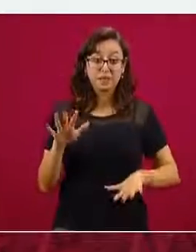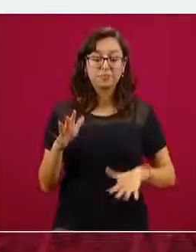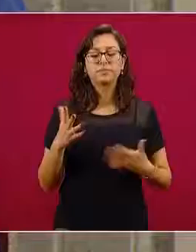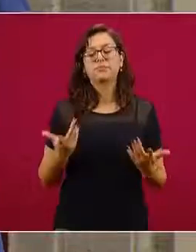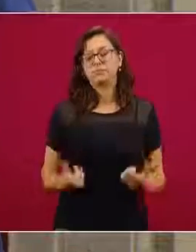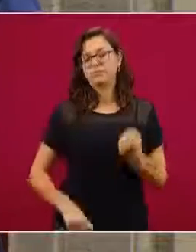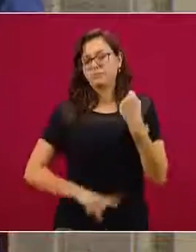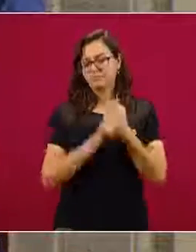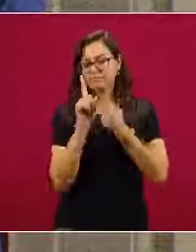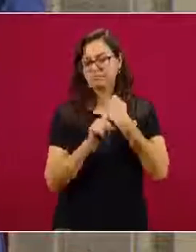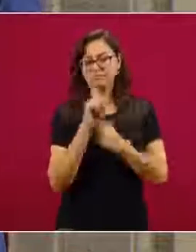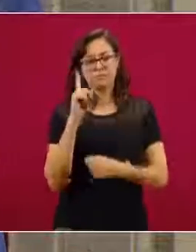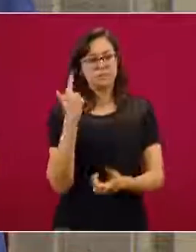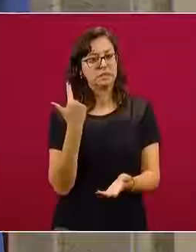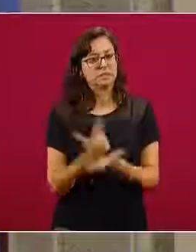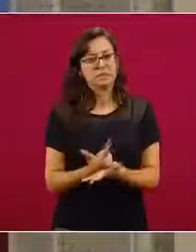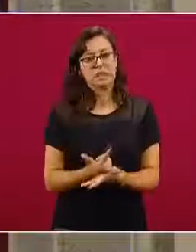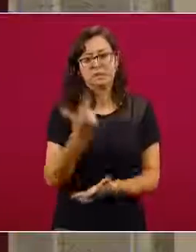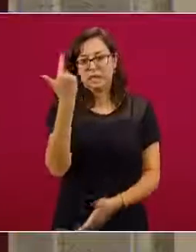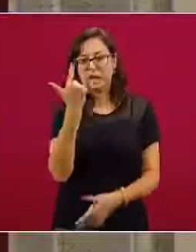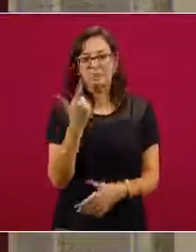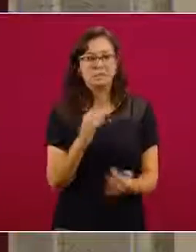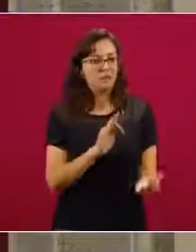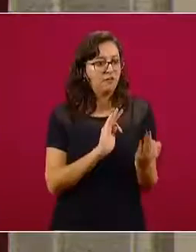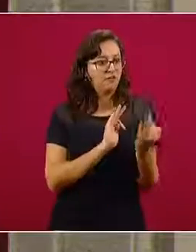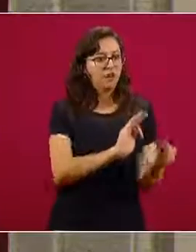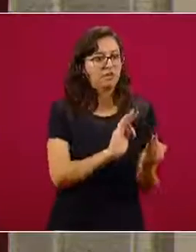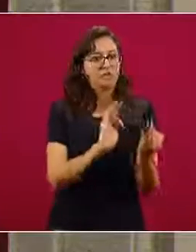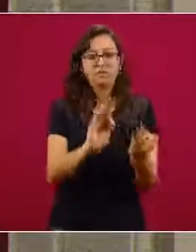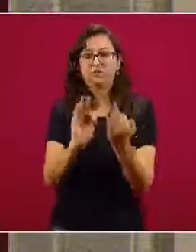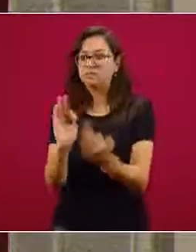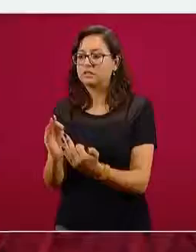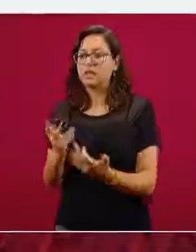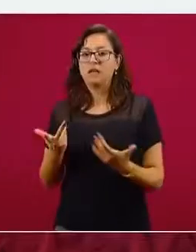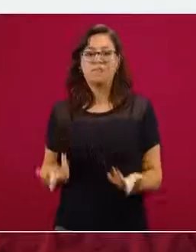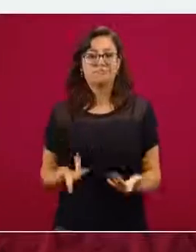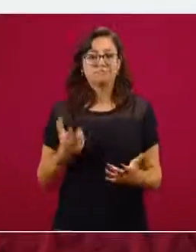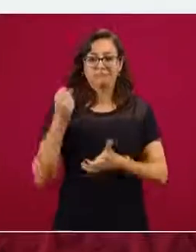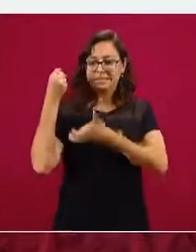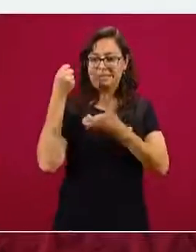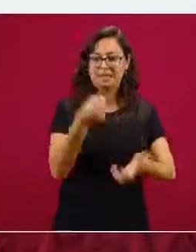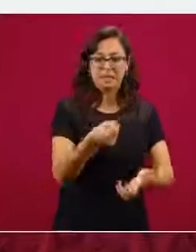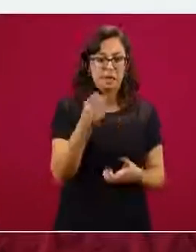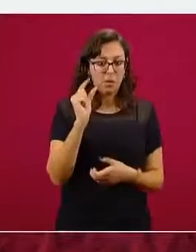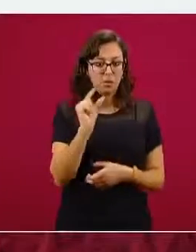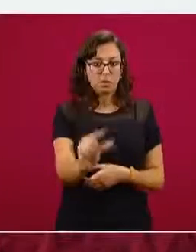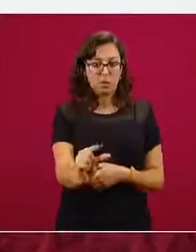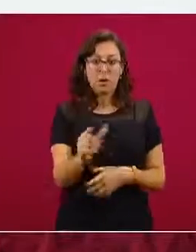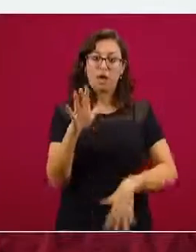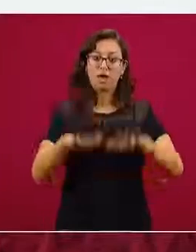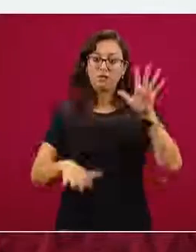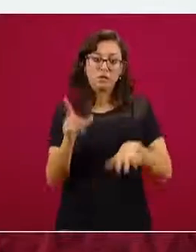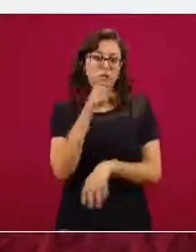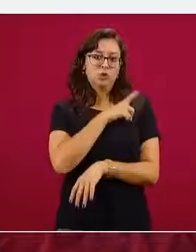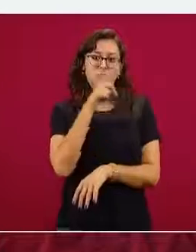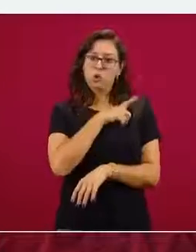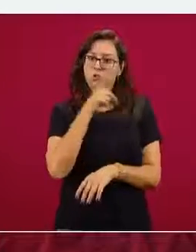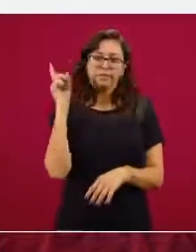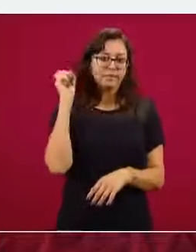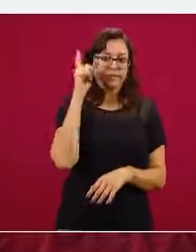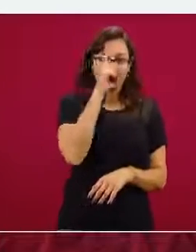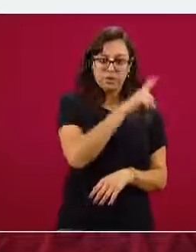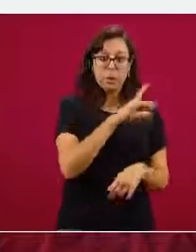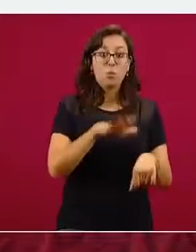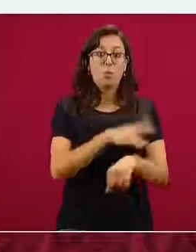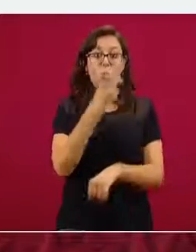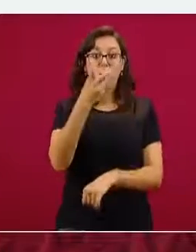una problemática muy grande y son los gobiernos que tienen el menor financiamiento. Entonces, son problemas muy difíciles de atender y cuando